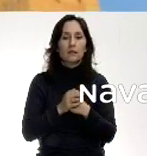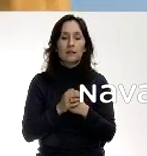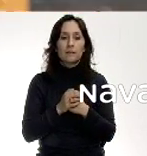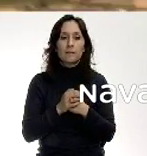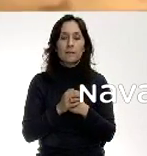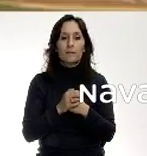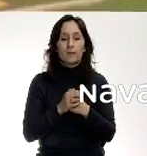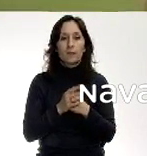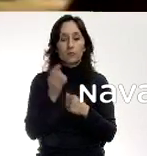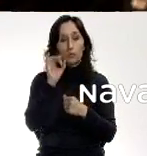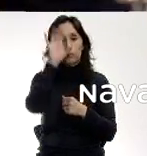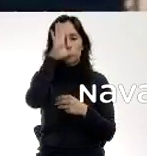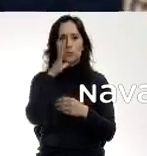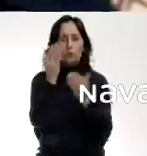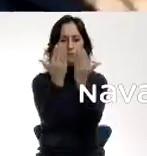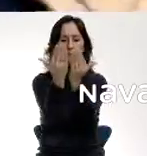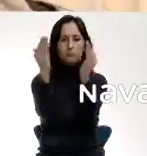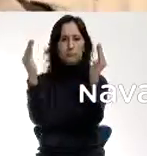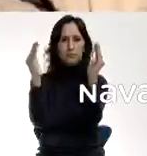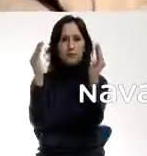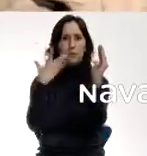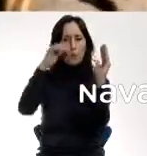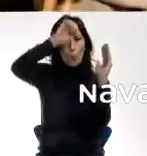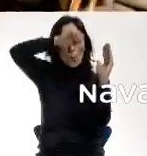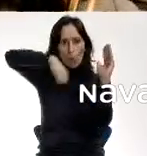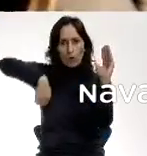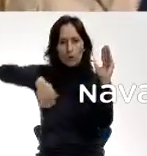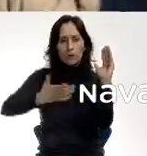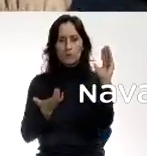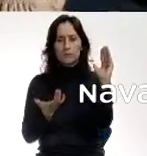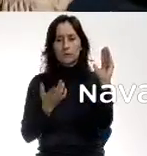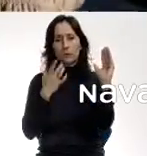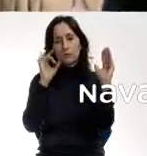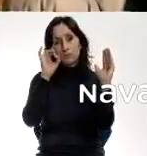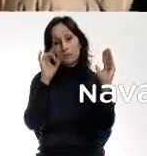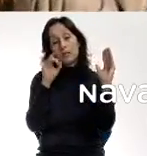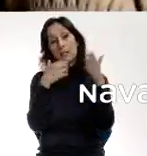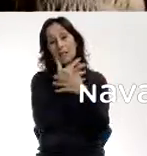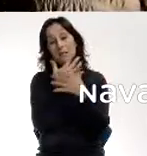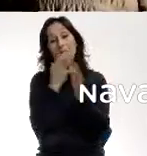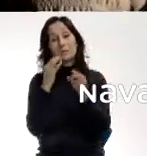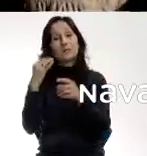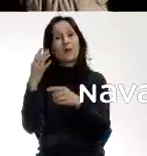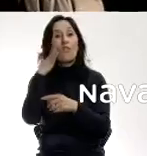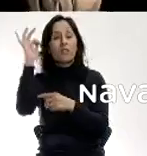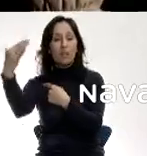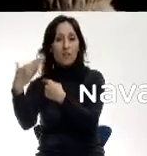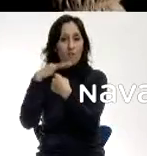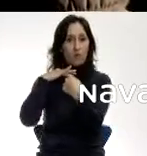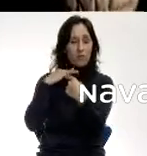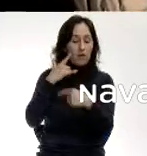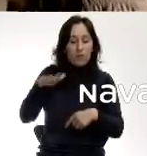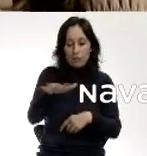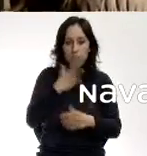que esté abierta por el interior. ¿Por qué? ¿Por qué está? Pues tiene su explicación, se supone también de influencia francesa, ya os he dicho que hay influencia francesa por todos